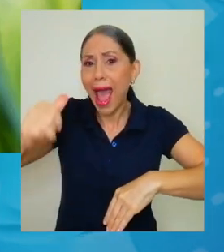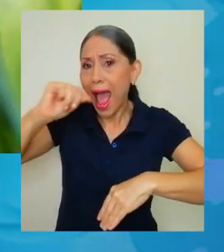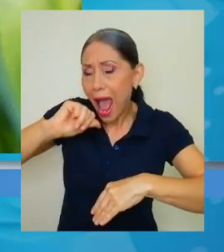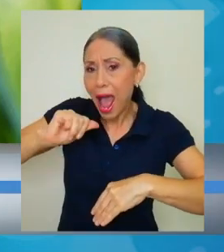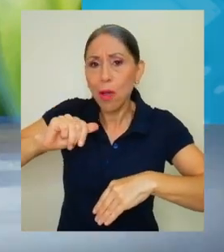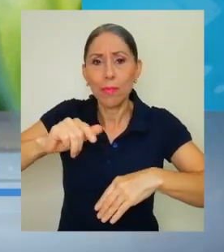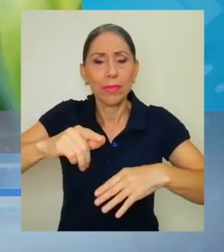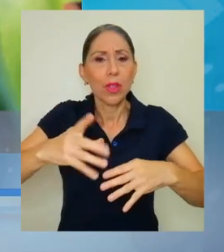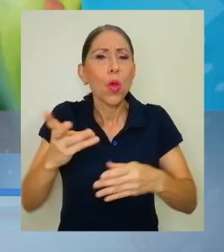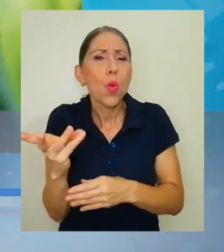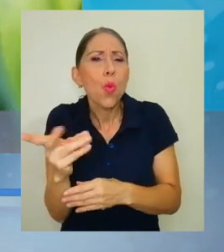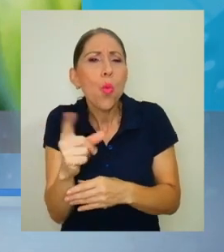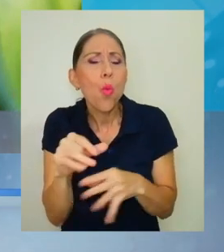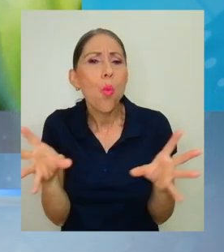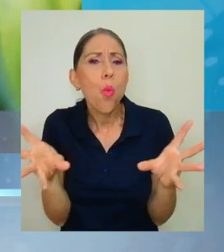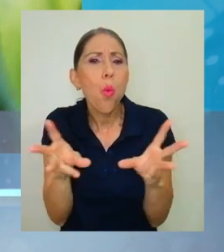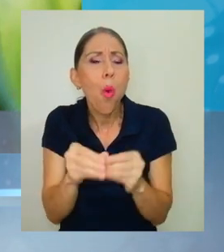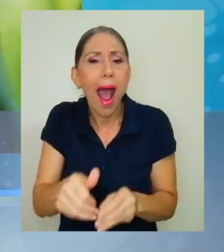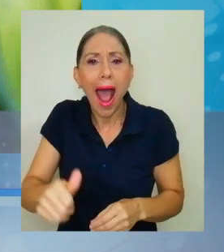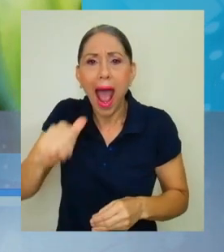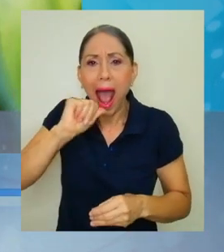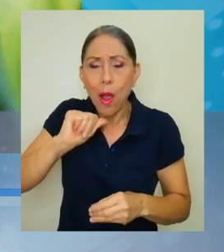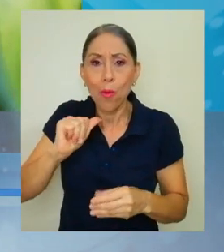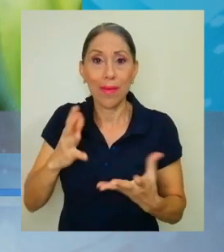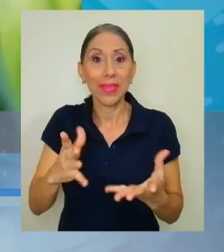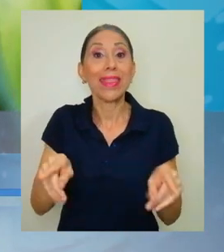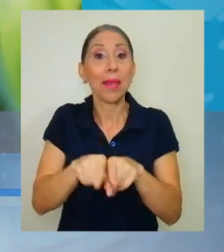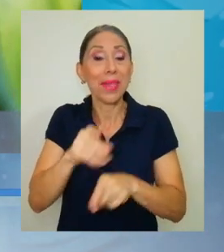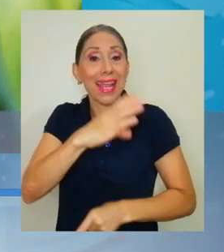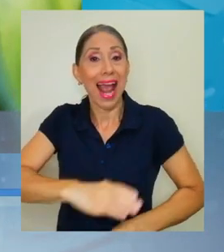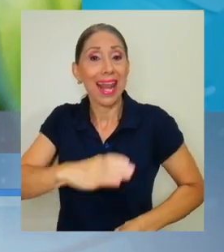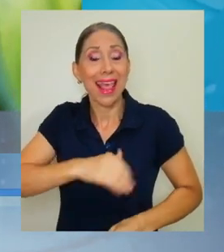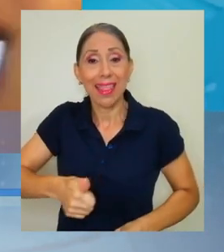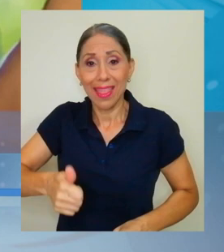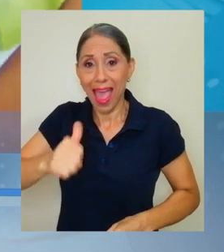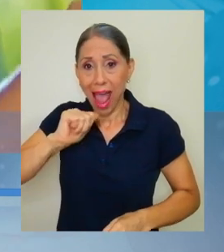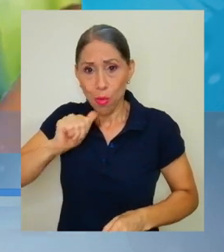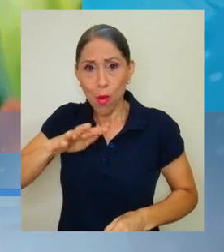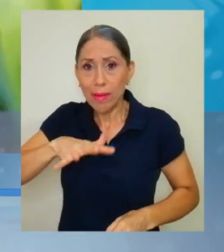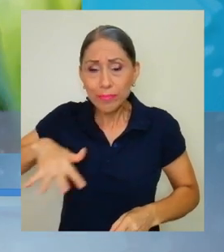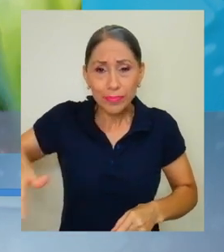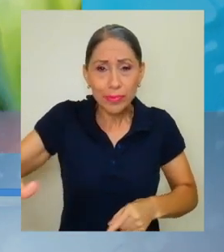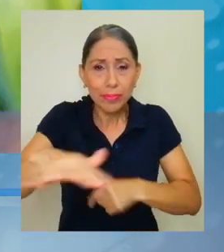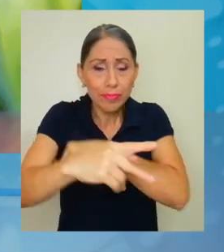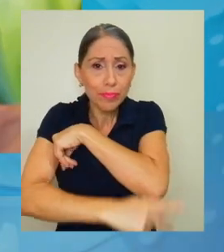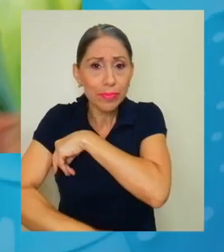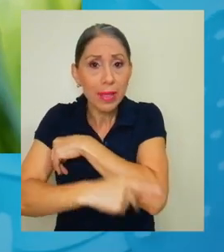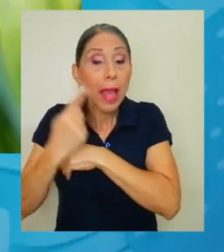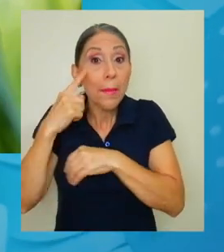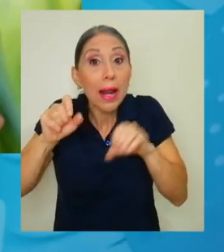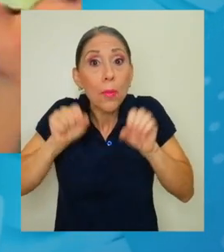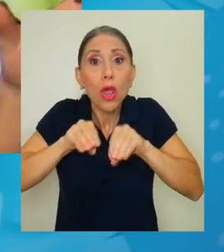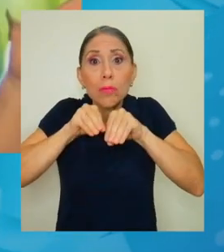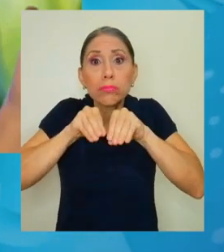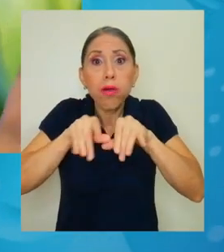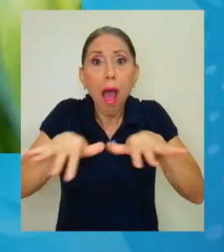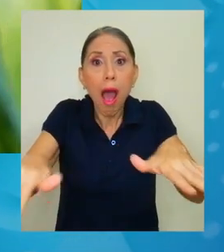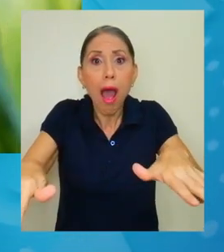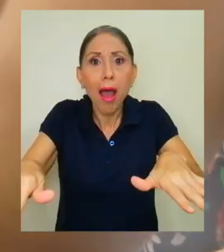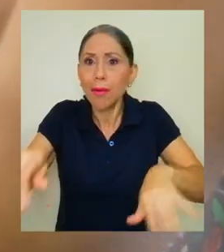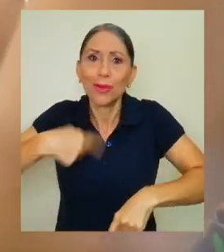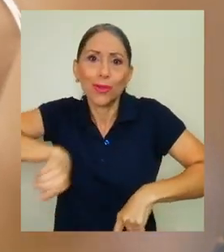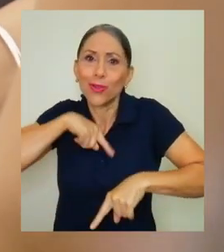En cuanto a cantidad de agua y calidad de agua. Y para cubrir áreas más grandes, ¿verdad? Como no pueden medir en todo